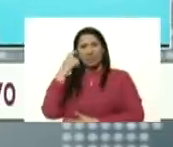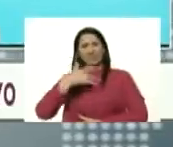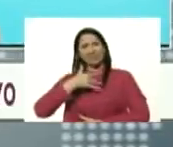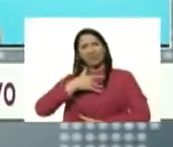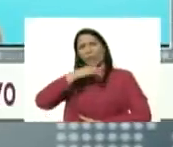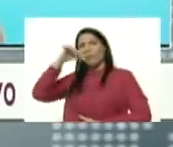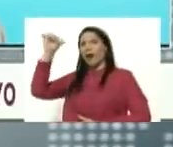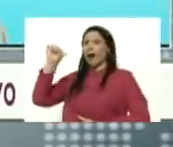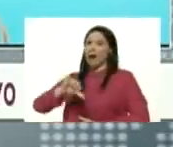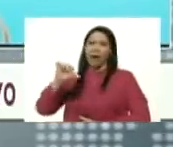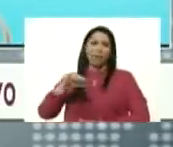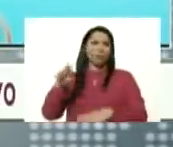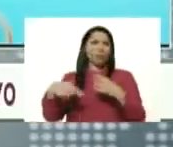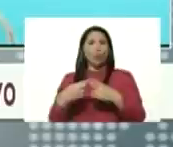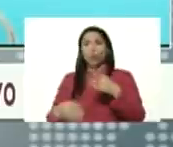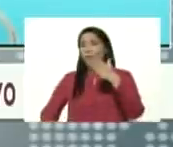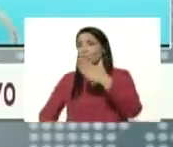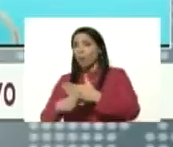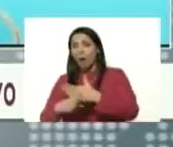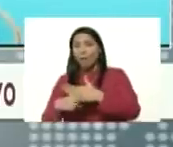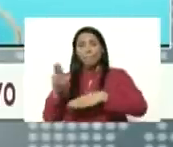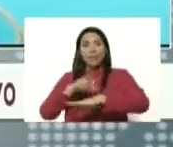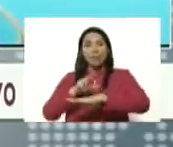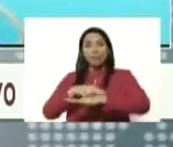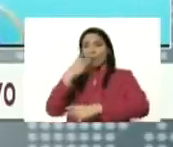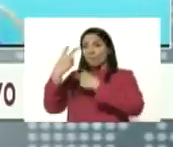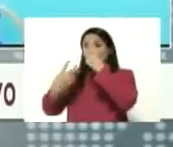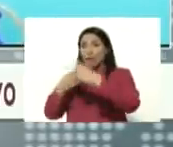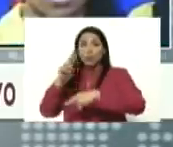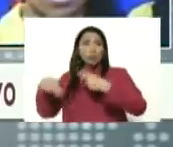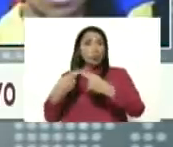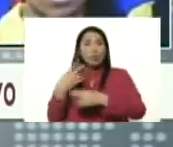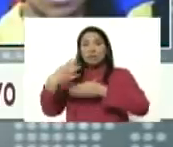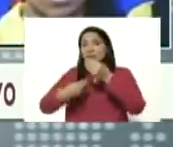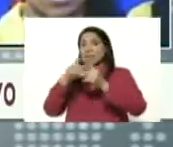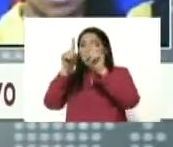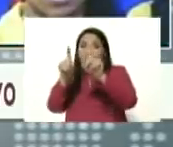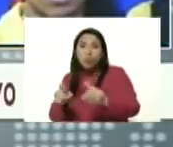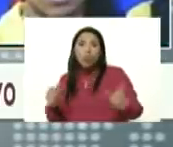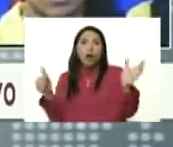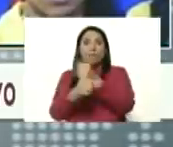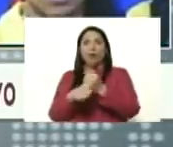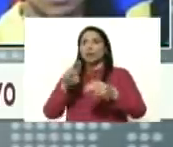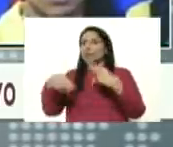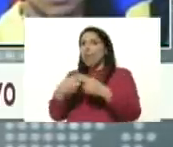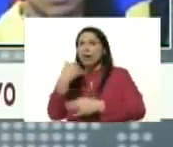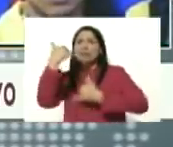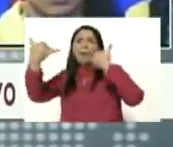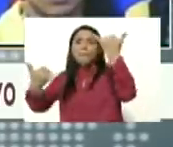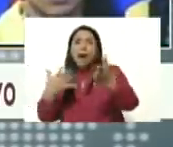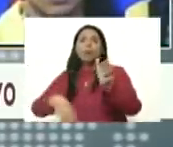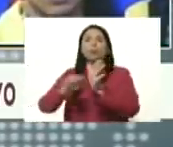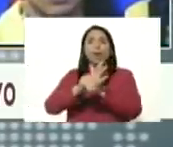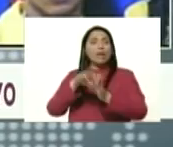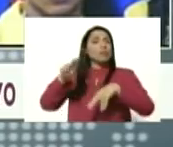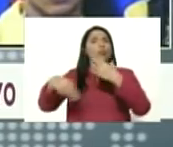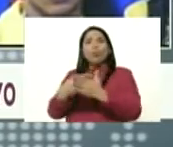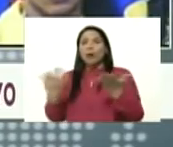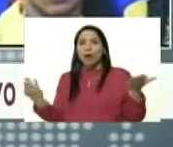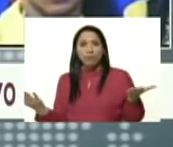mal. Nunca fue un médico a verla, nunca le hicieron una prueba, nunca la llamaron de vuelta,